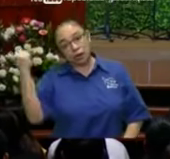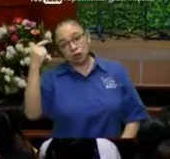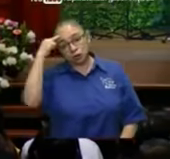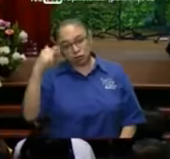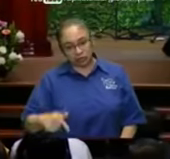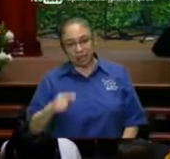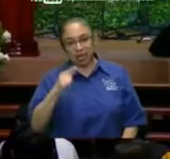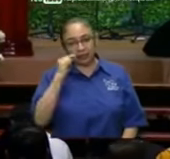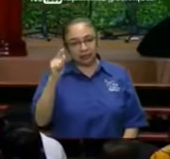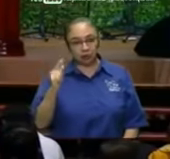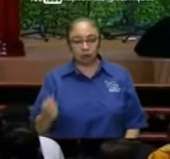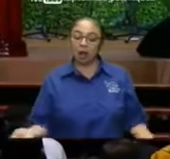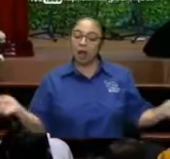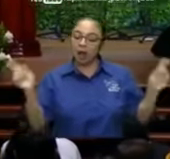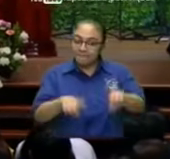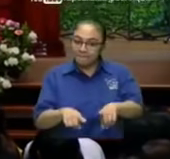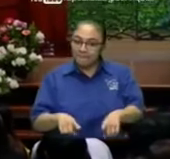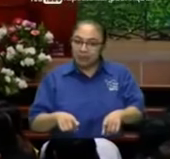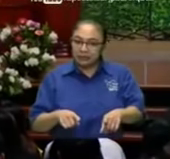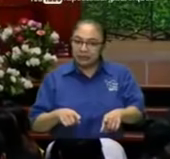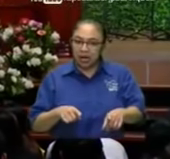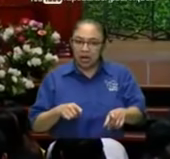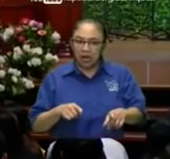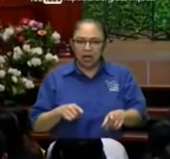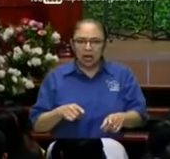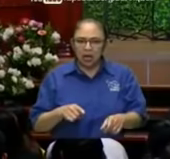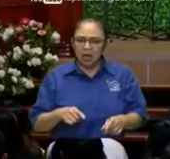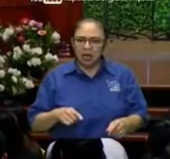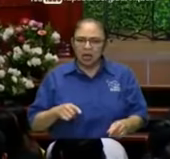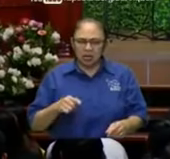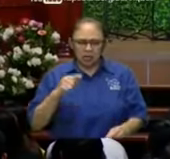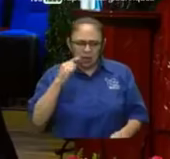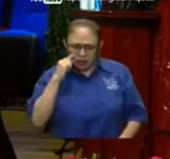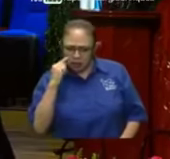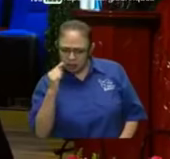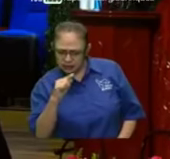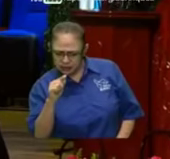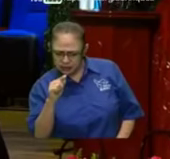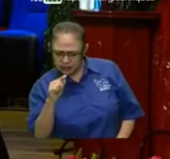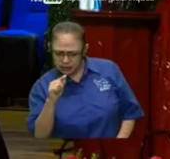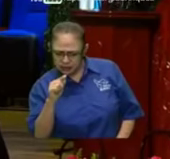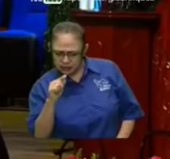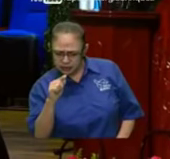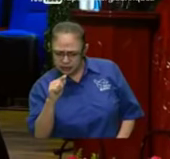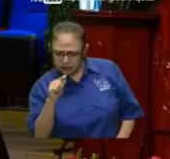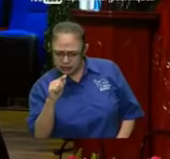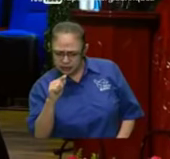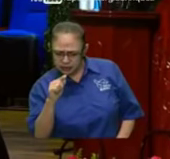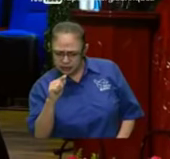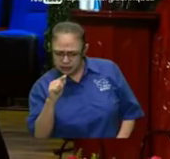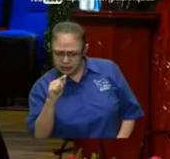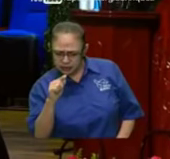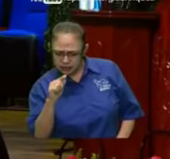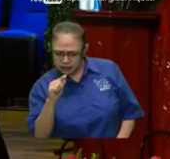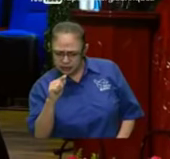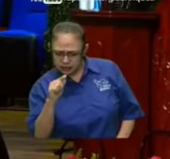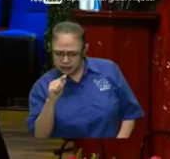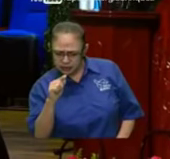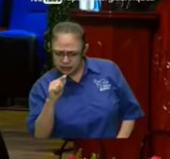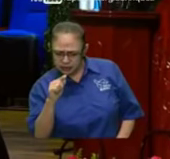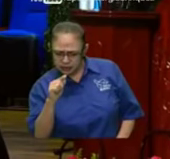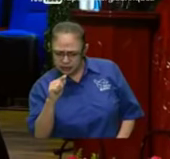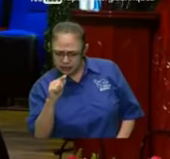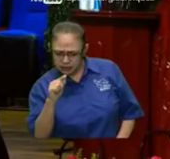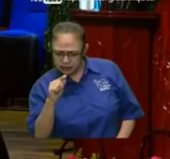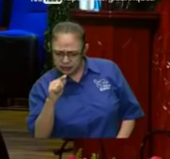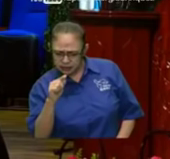les pasa el trailer y les dijeron, ustedes no entendieron, no percibieron su realidad, no percibieron el ambiente, no percibieron lo que